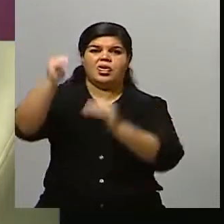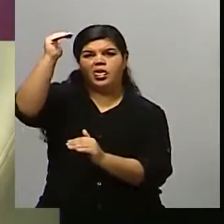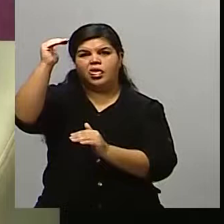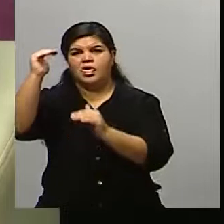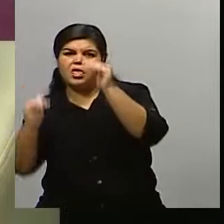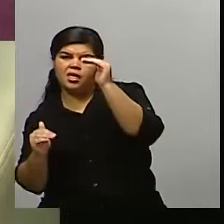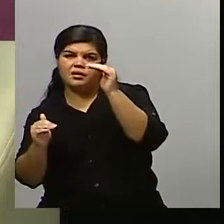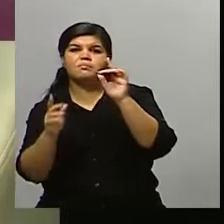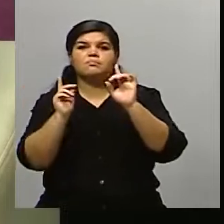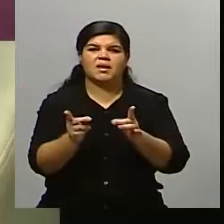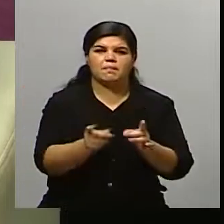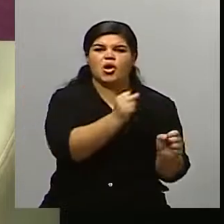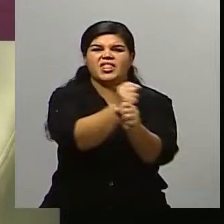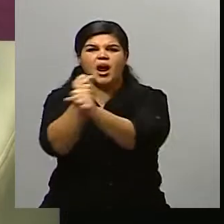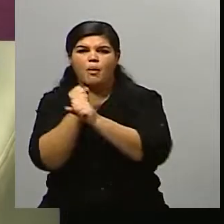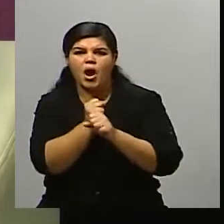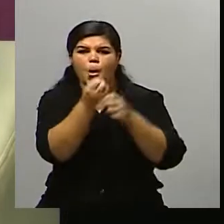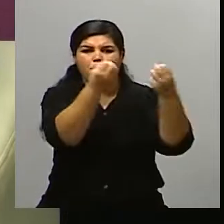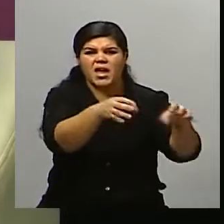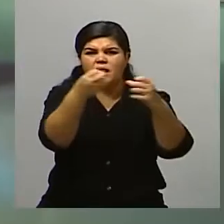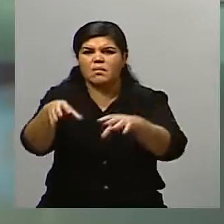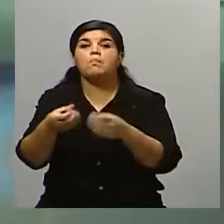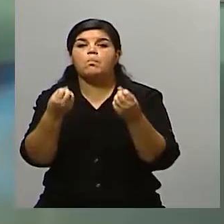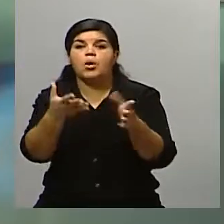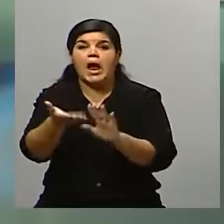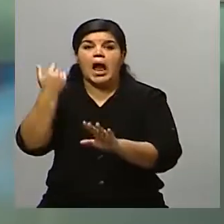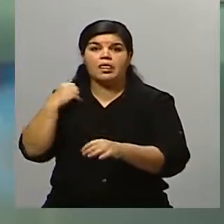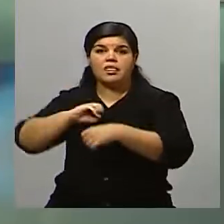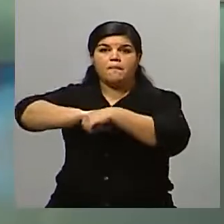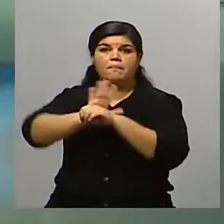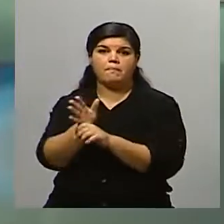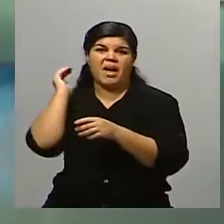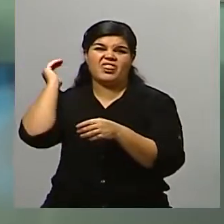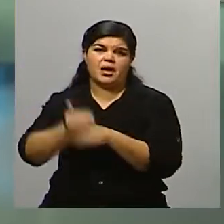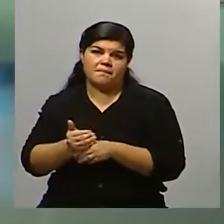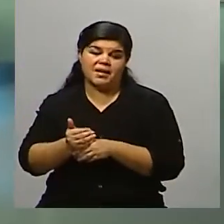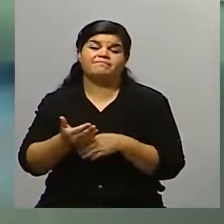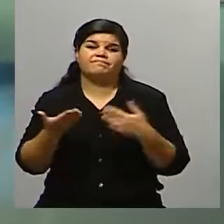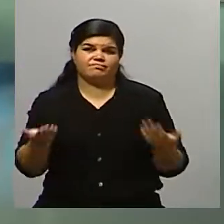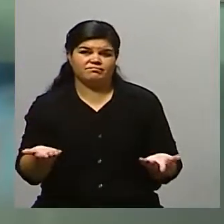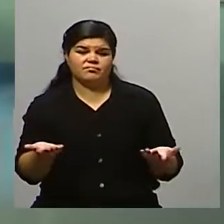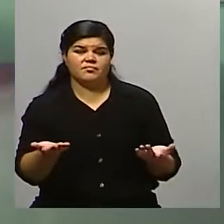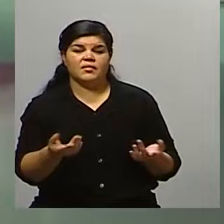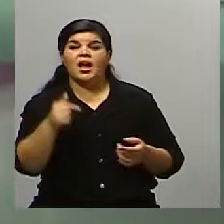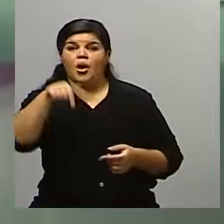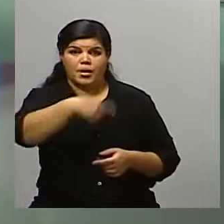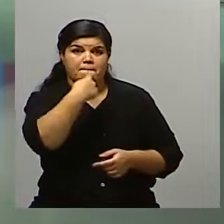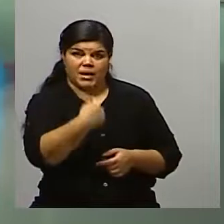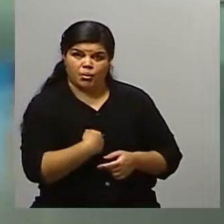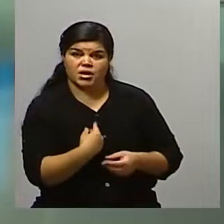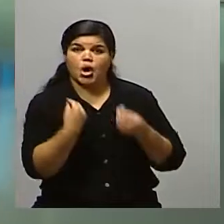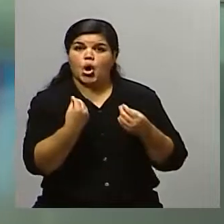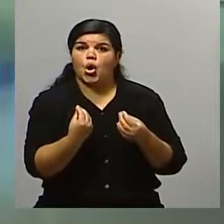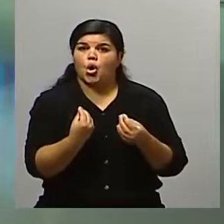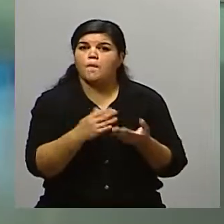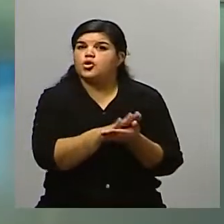por la pandemia que hemos atravesado. Pero bueno, la salida es esa, digamos. Si la pregunta es cómo salimos con mayor